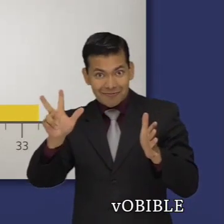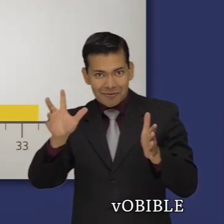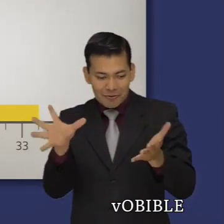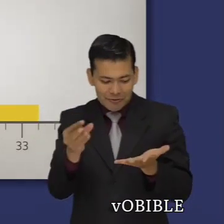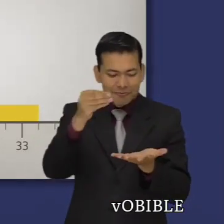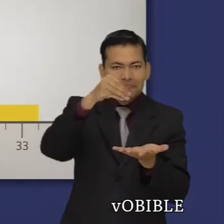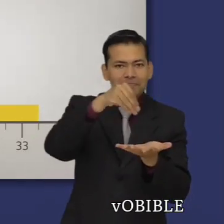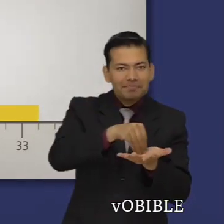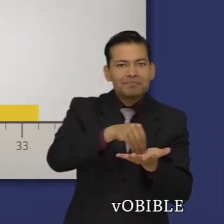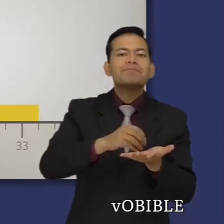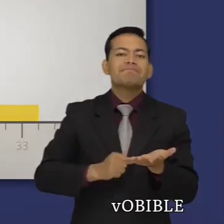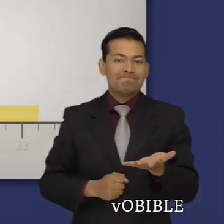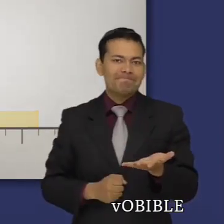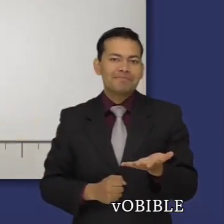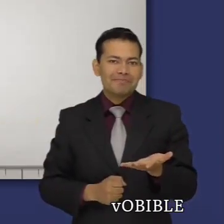al 33.